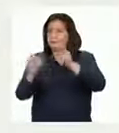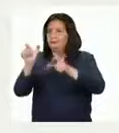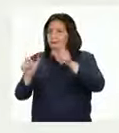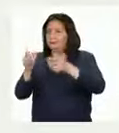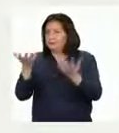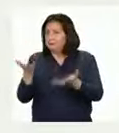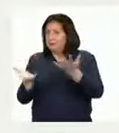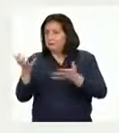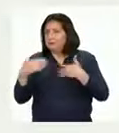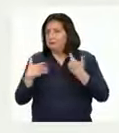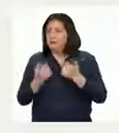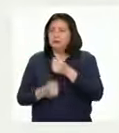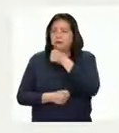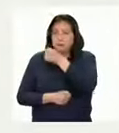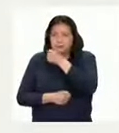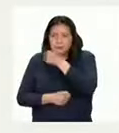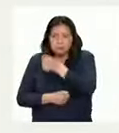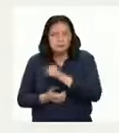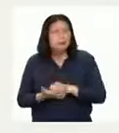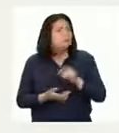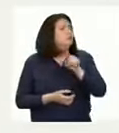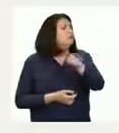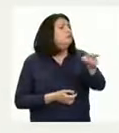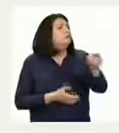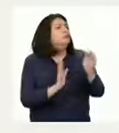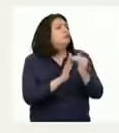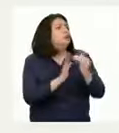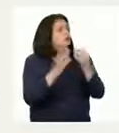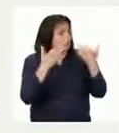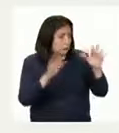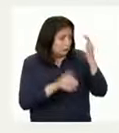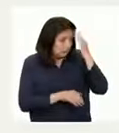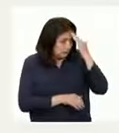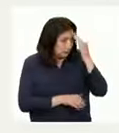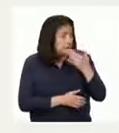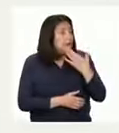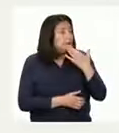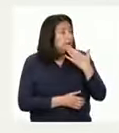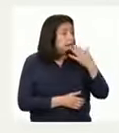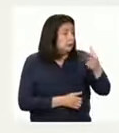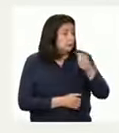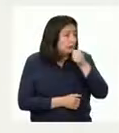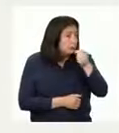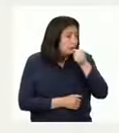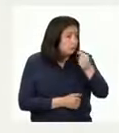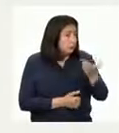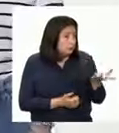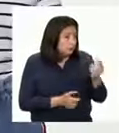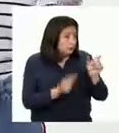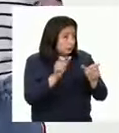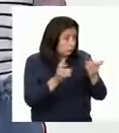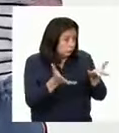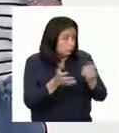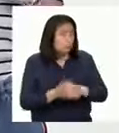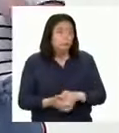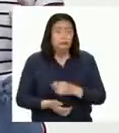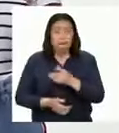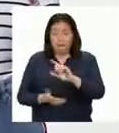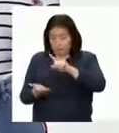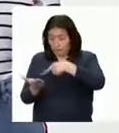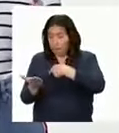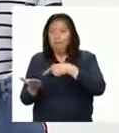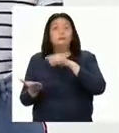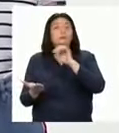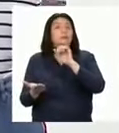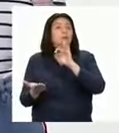las que podrías entrevistar. ¿Y ustedes en casa ya saben quiénes serían tus entrevistados? Justo Alberto